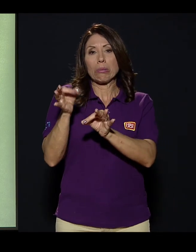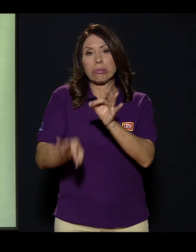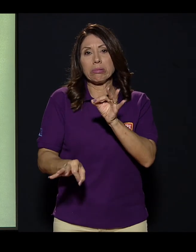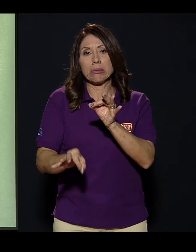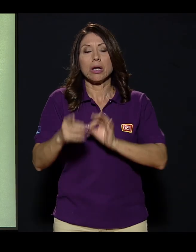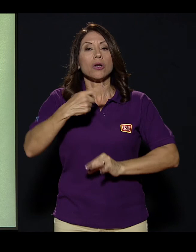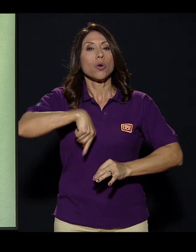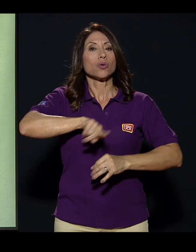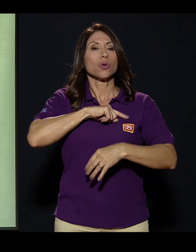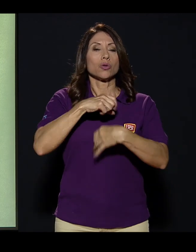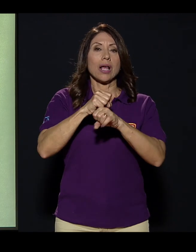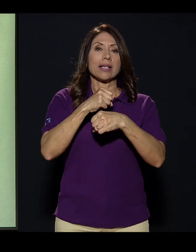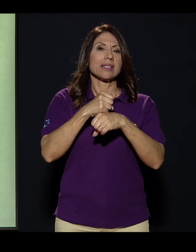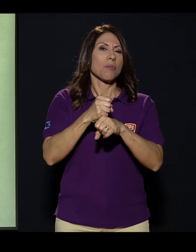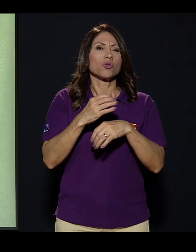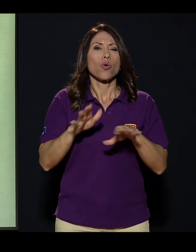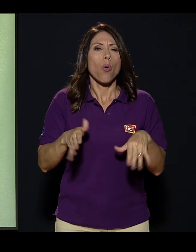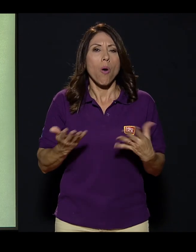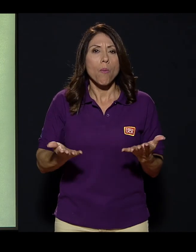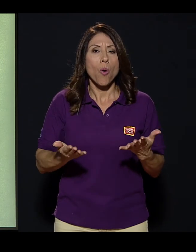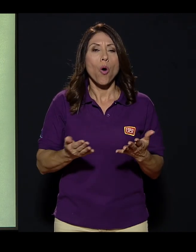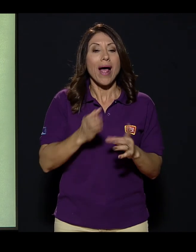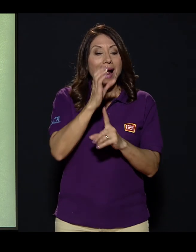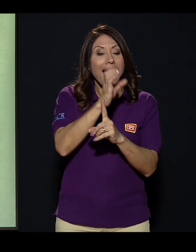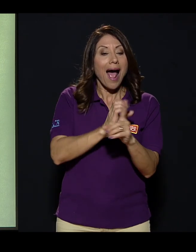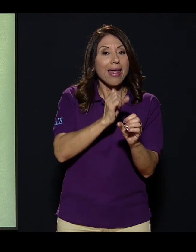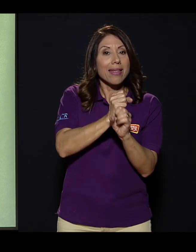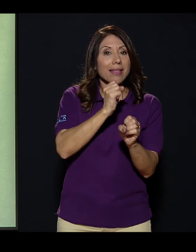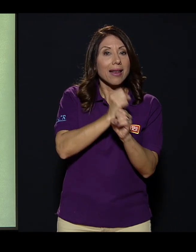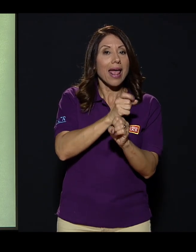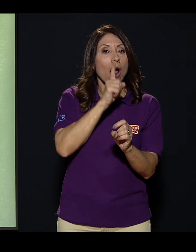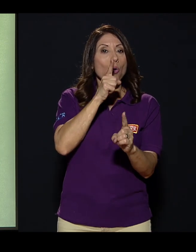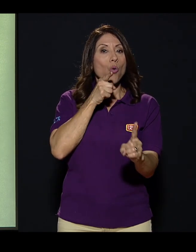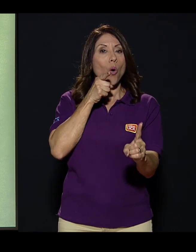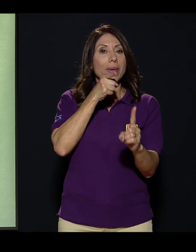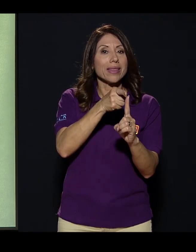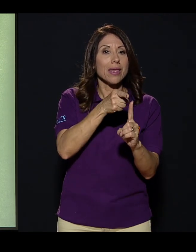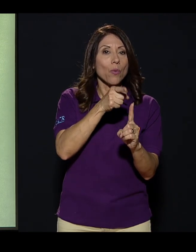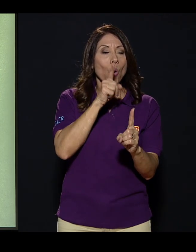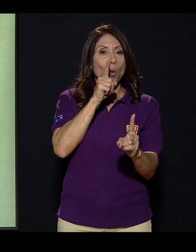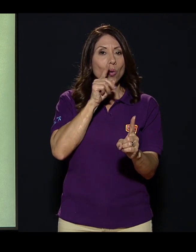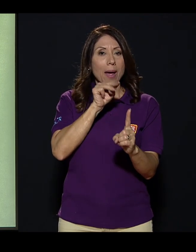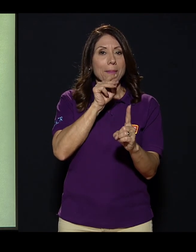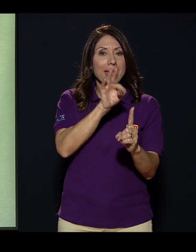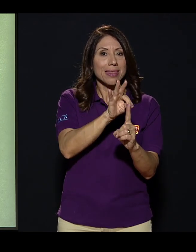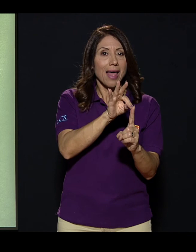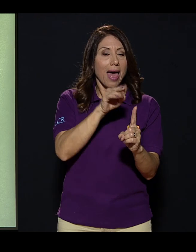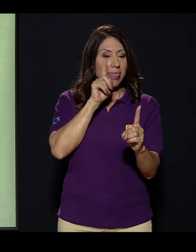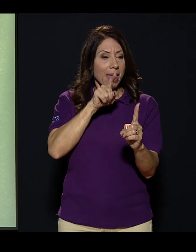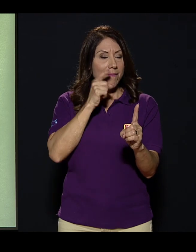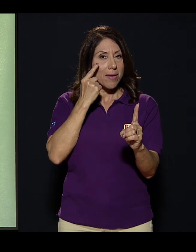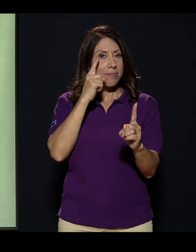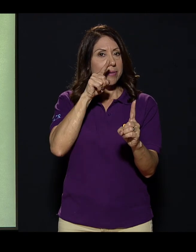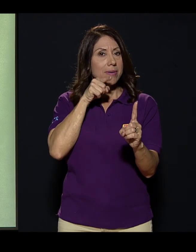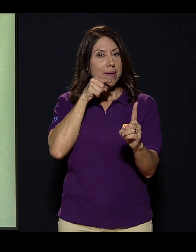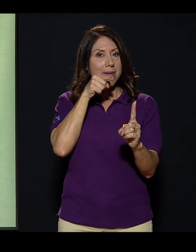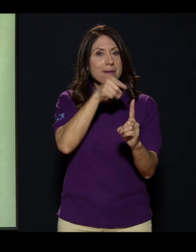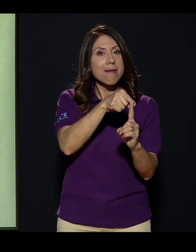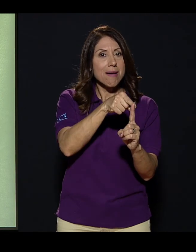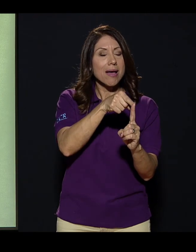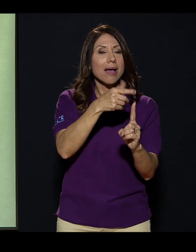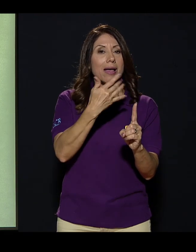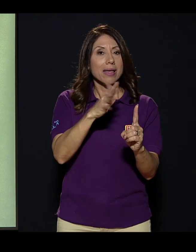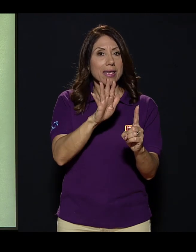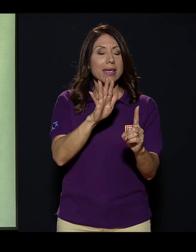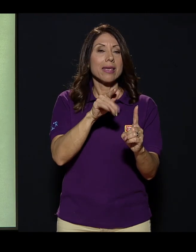llegar a esa meta y que obviamente forme parte de esa etapa, de ese eslabón que va a